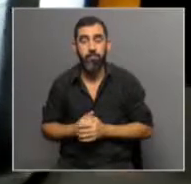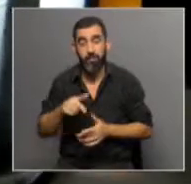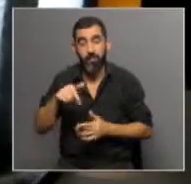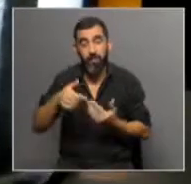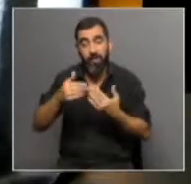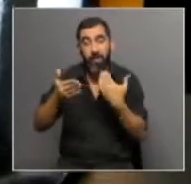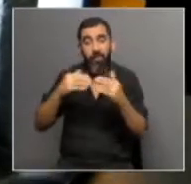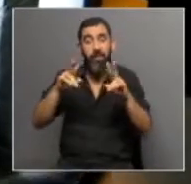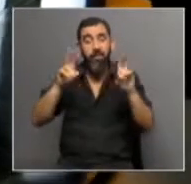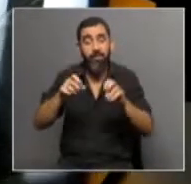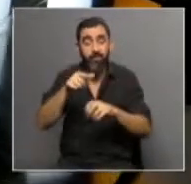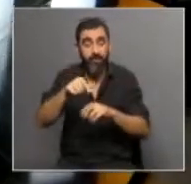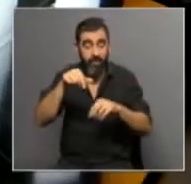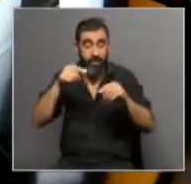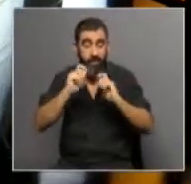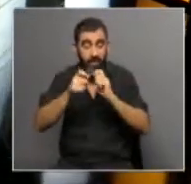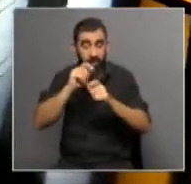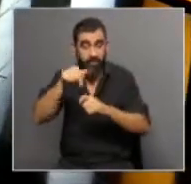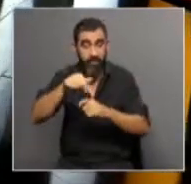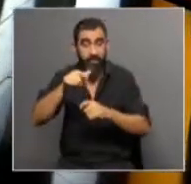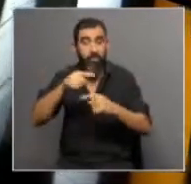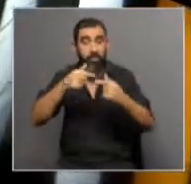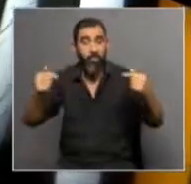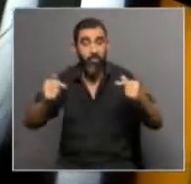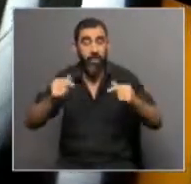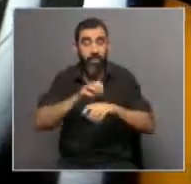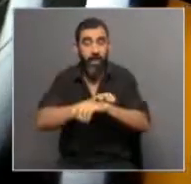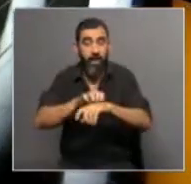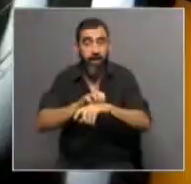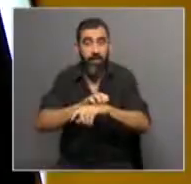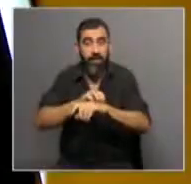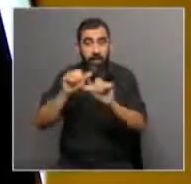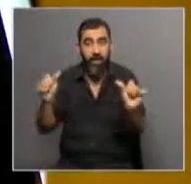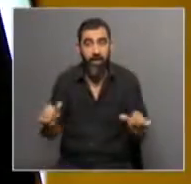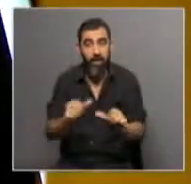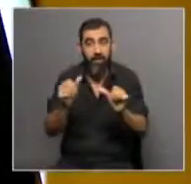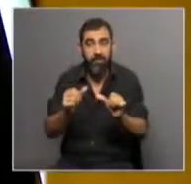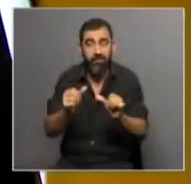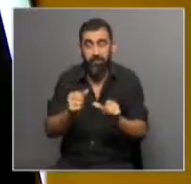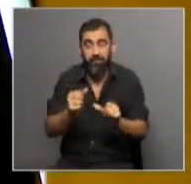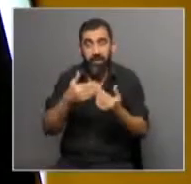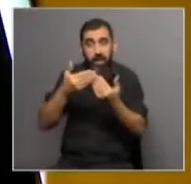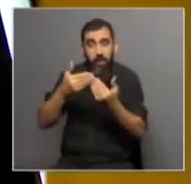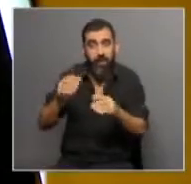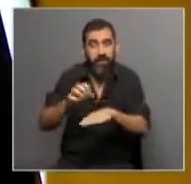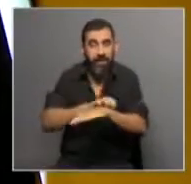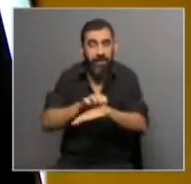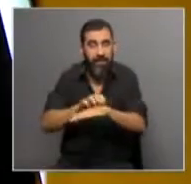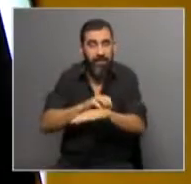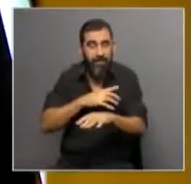Cuando se habla, Daniela, como en esta nota de paquete, ¿no?, de alergenos, ya uno prácticamente que empieza a rascarse,